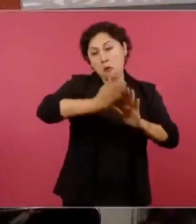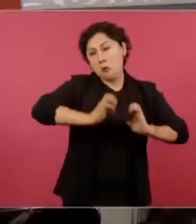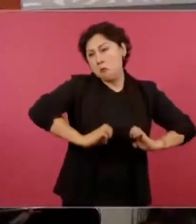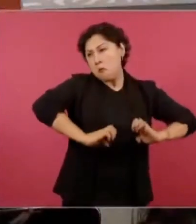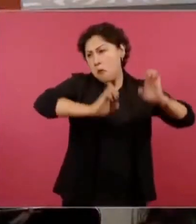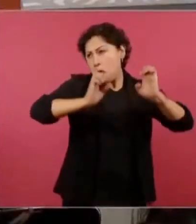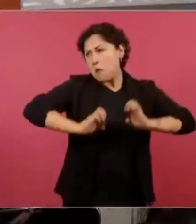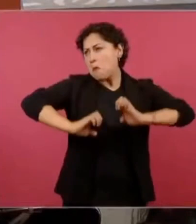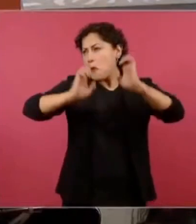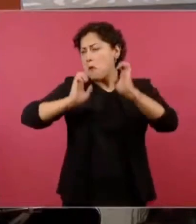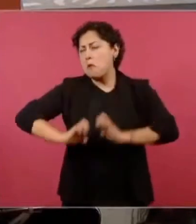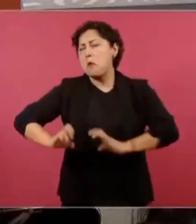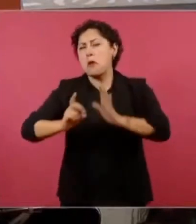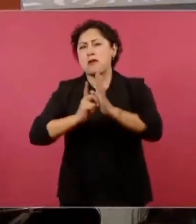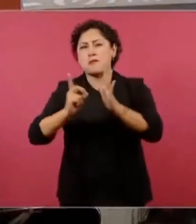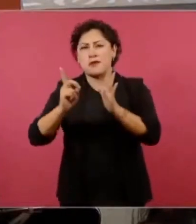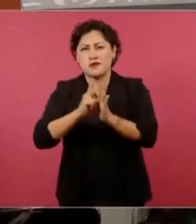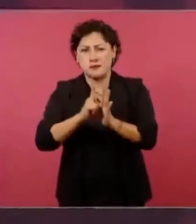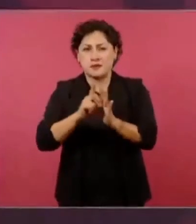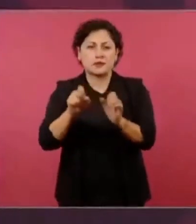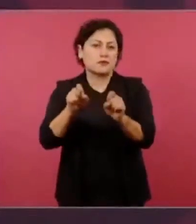también por corrupción.